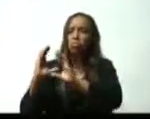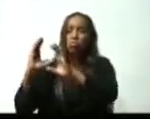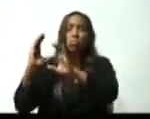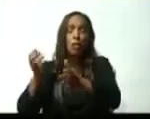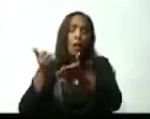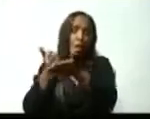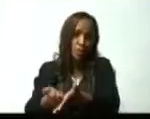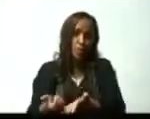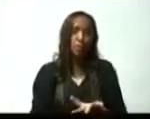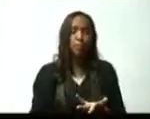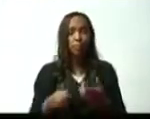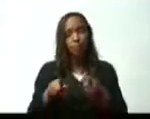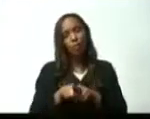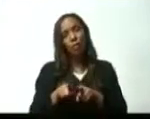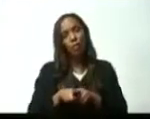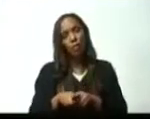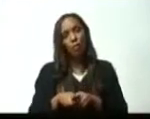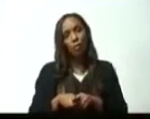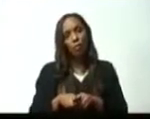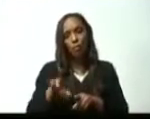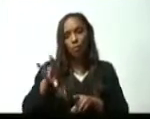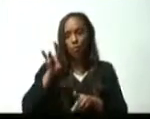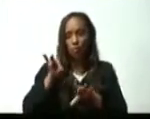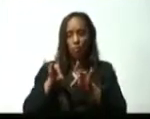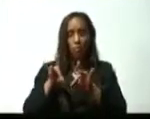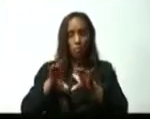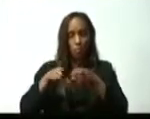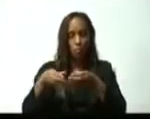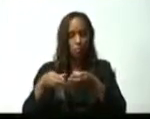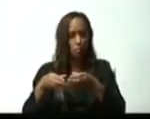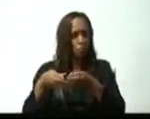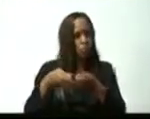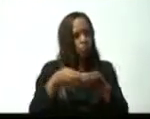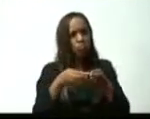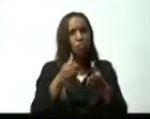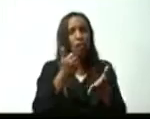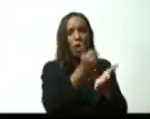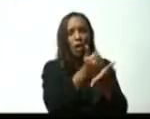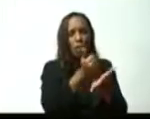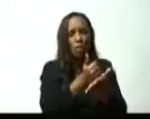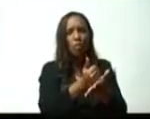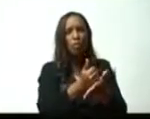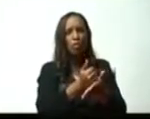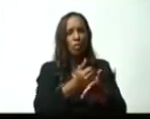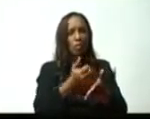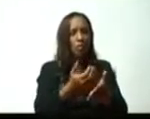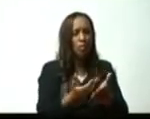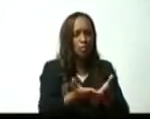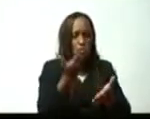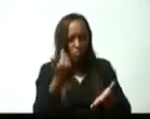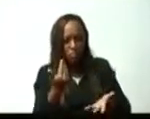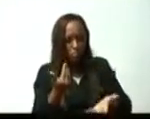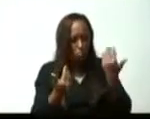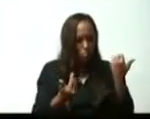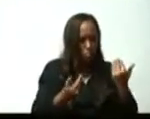Quiero informarle al presidente que nosotros estamos en el camino de donde cruzan